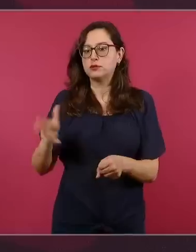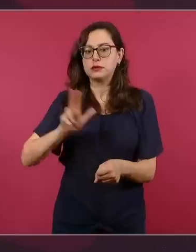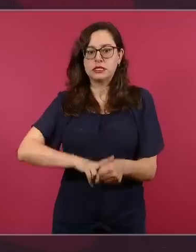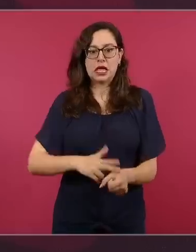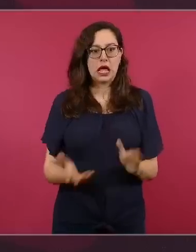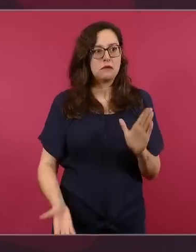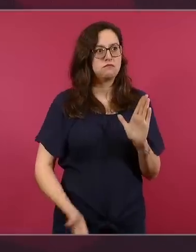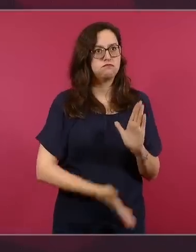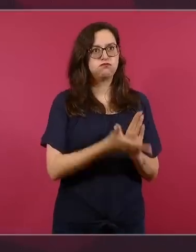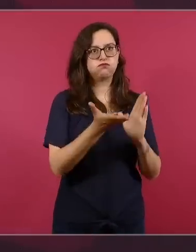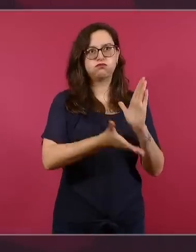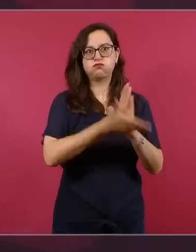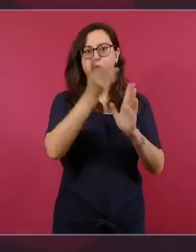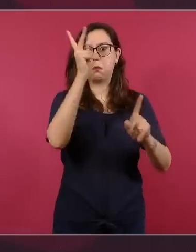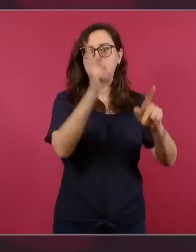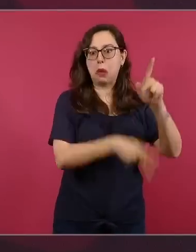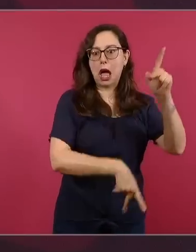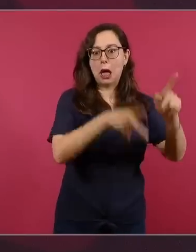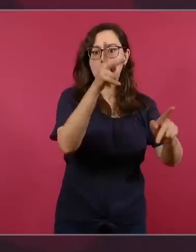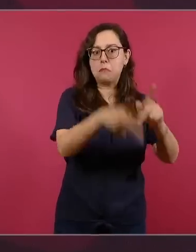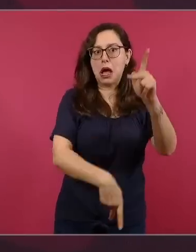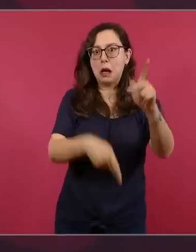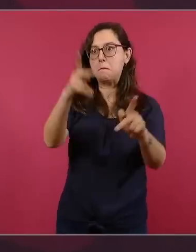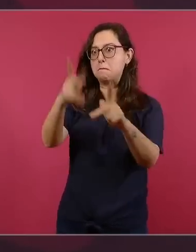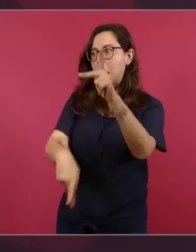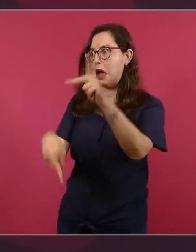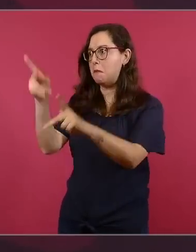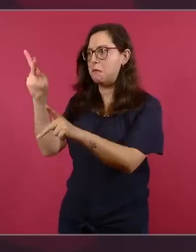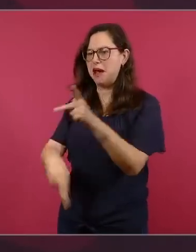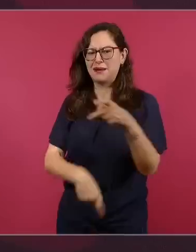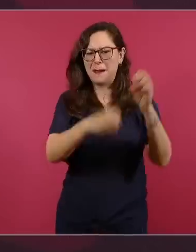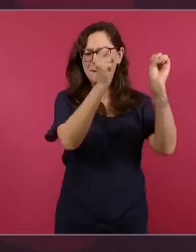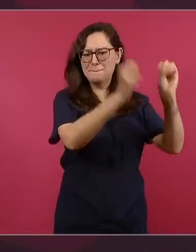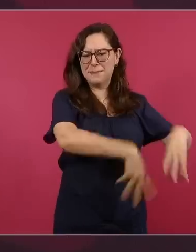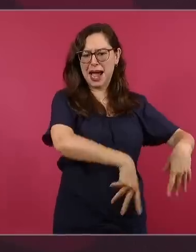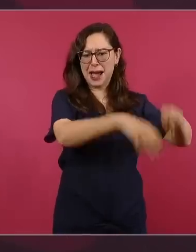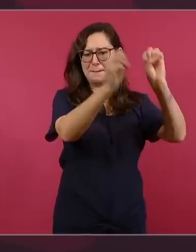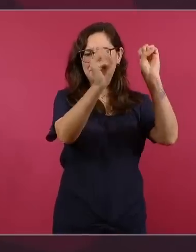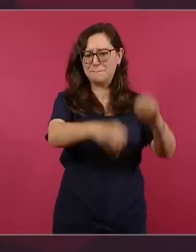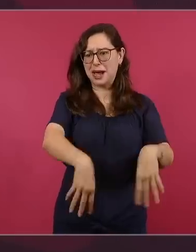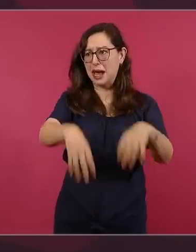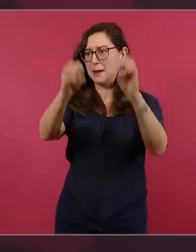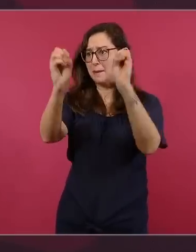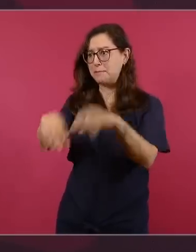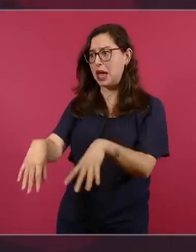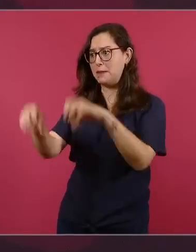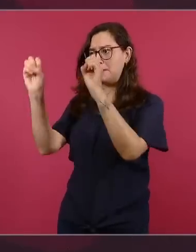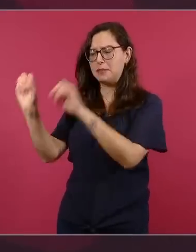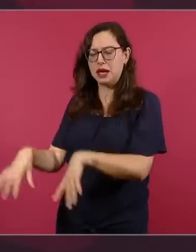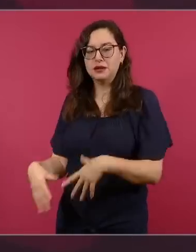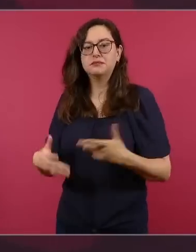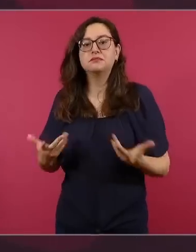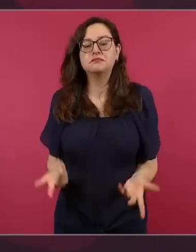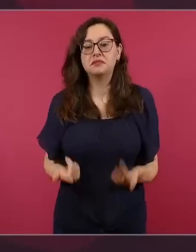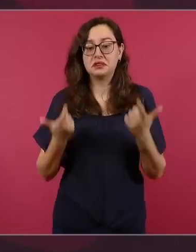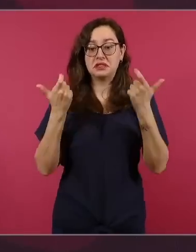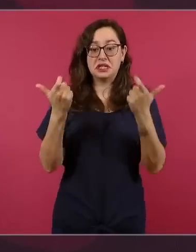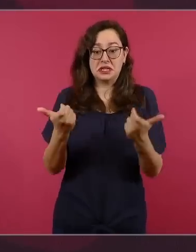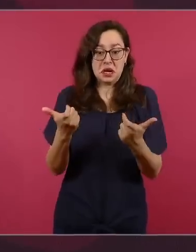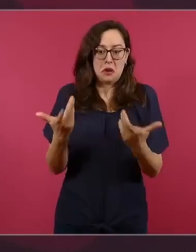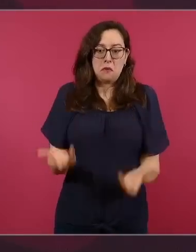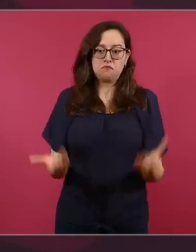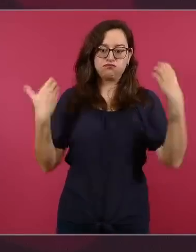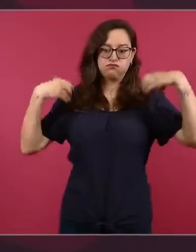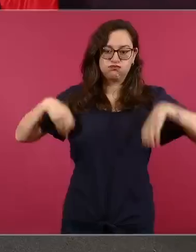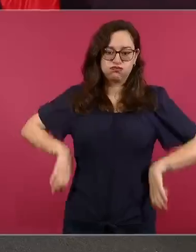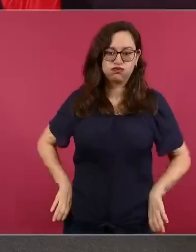neoliberal o neoporfirista, pues nada más hacían los hospitales para robar, aunque